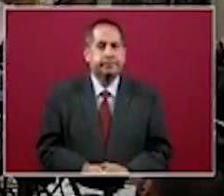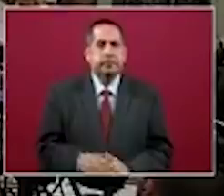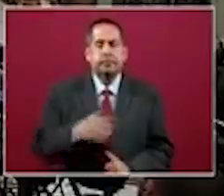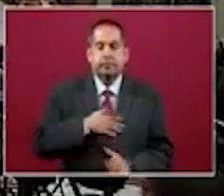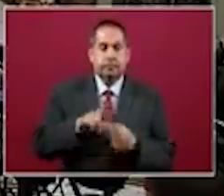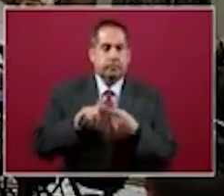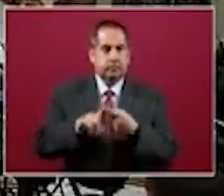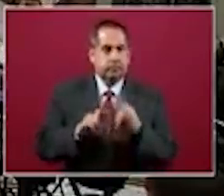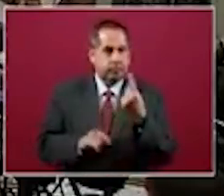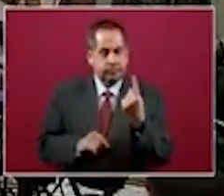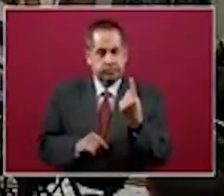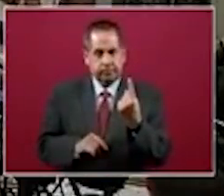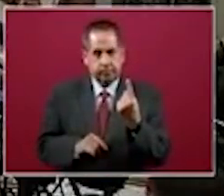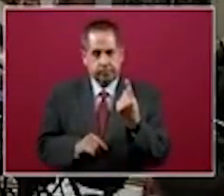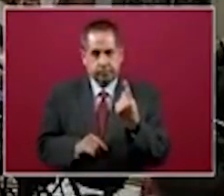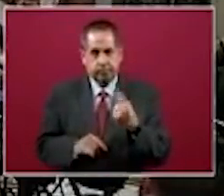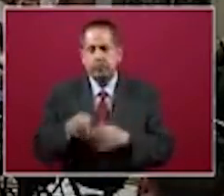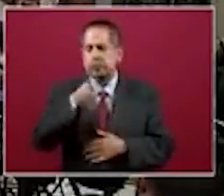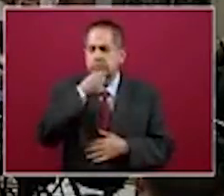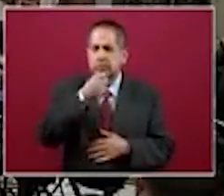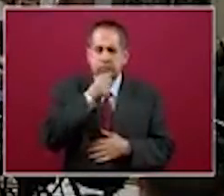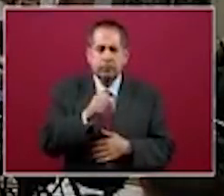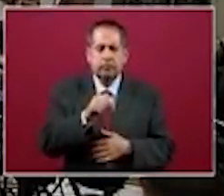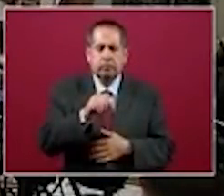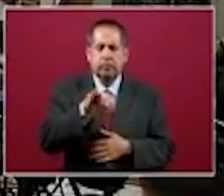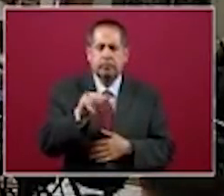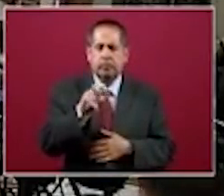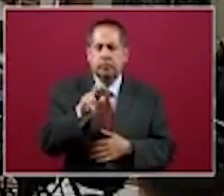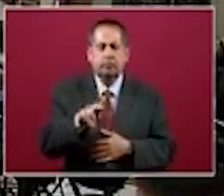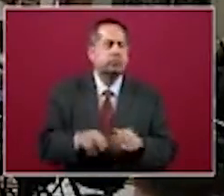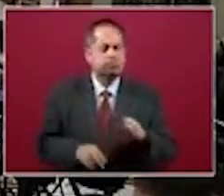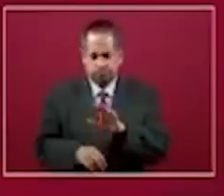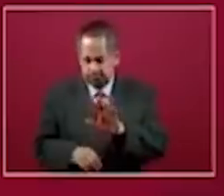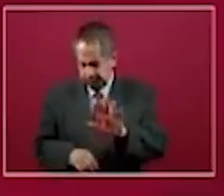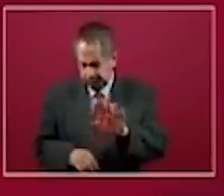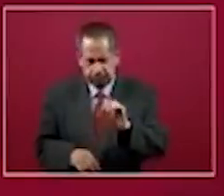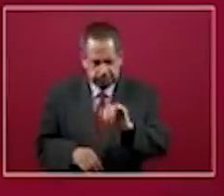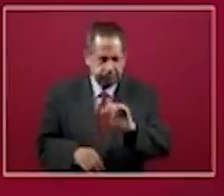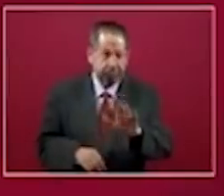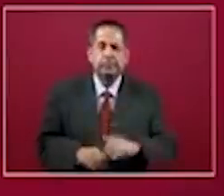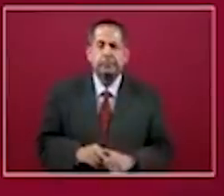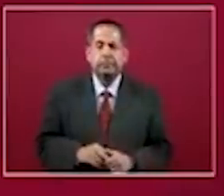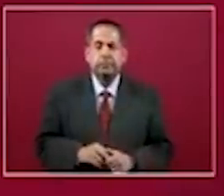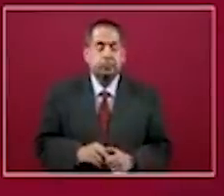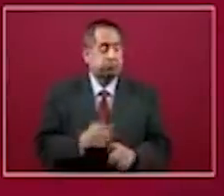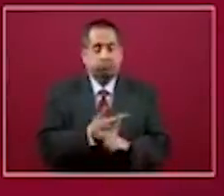lo primero es… Lo de la entrevista del presidente del INAI, Francisco Javier Acuña. Sí,